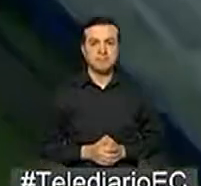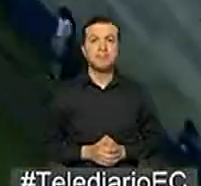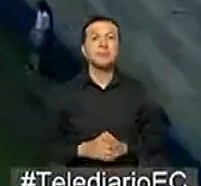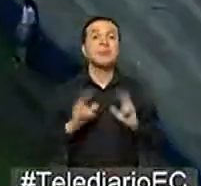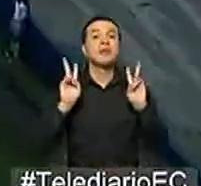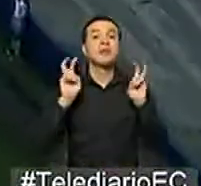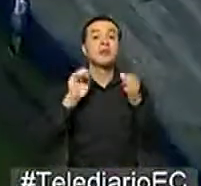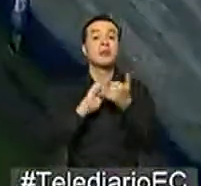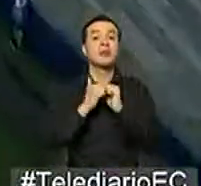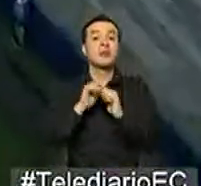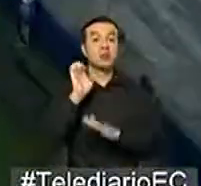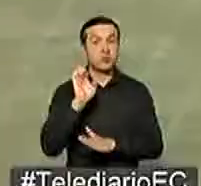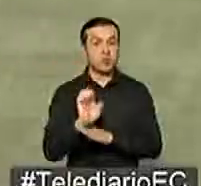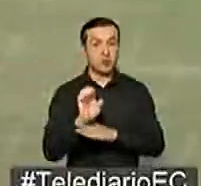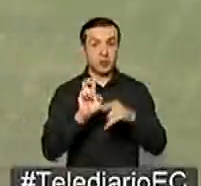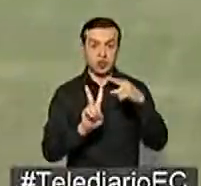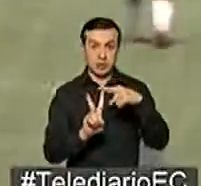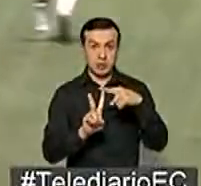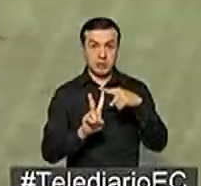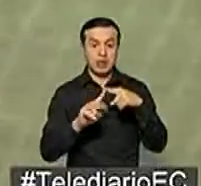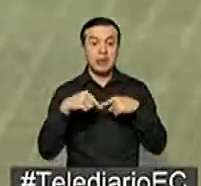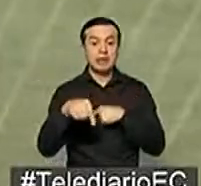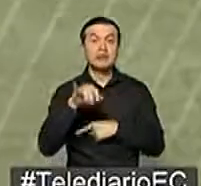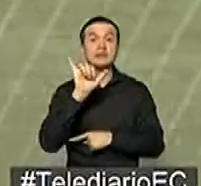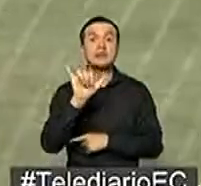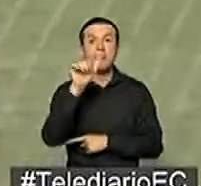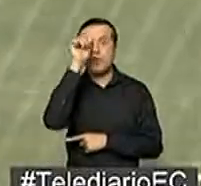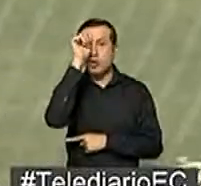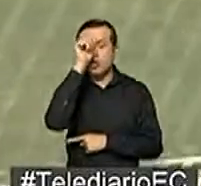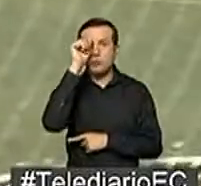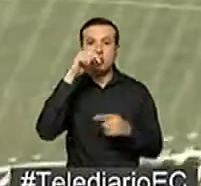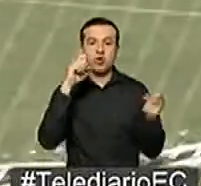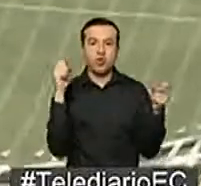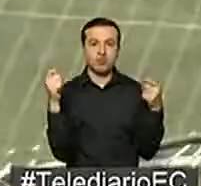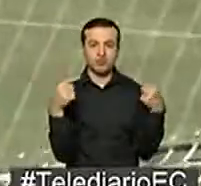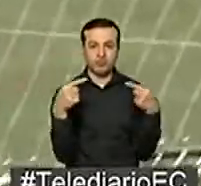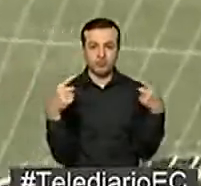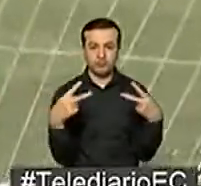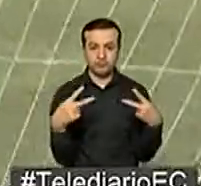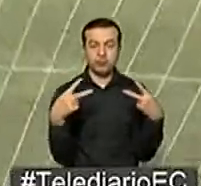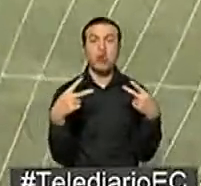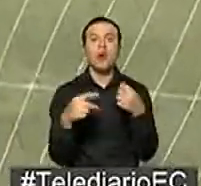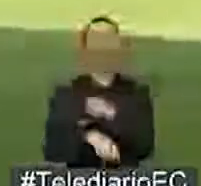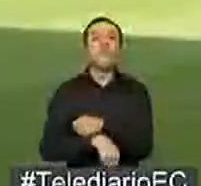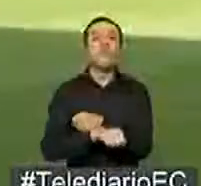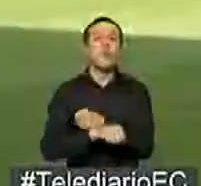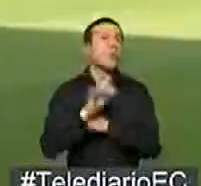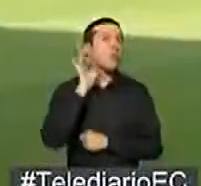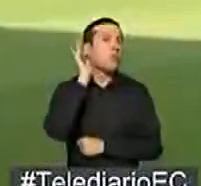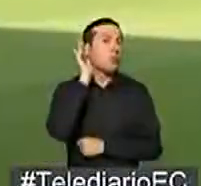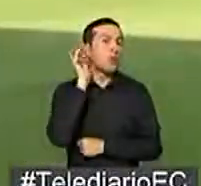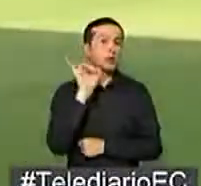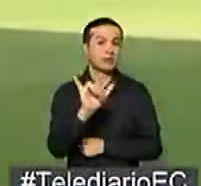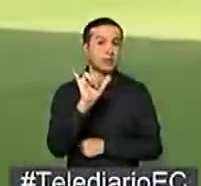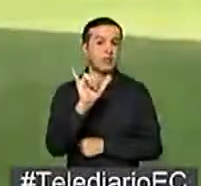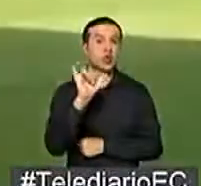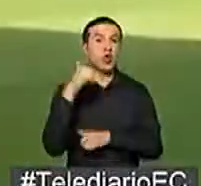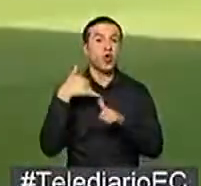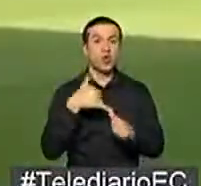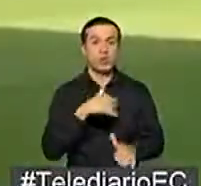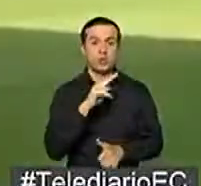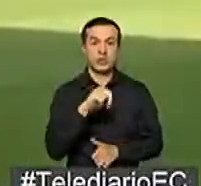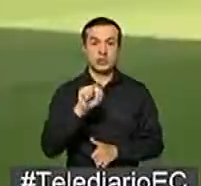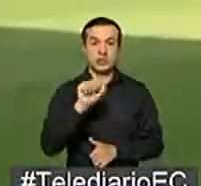Y en los deportes, Ecuador TV tendrá este fin de semana las semifinales del fútbol femenino. Este sábado el club Ñaña